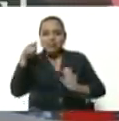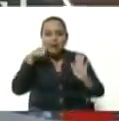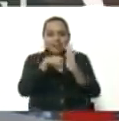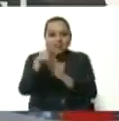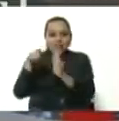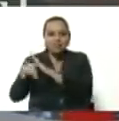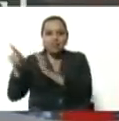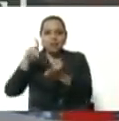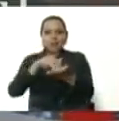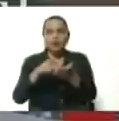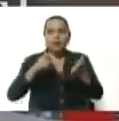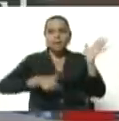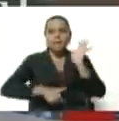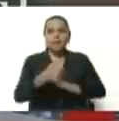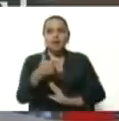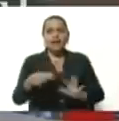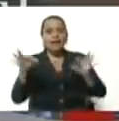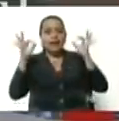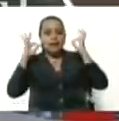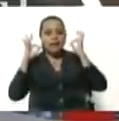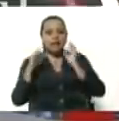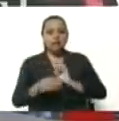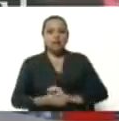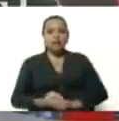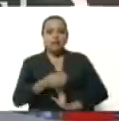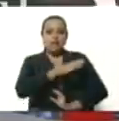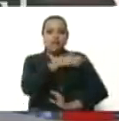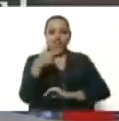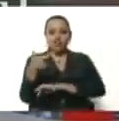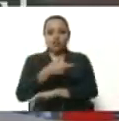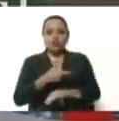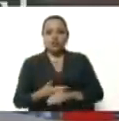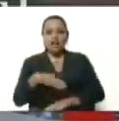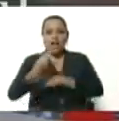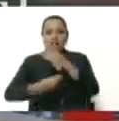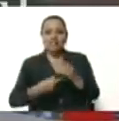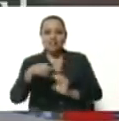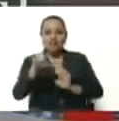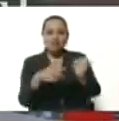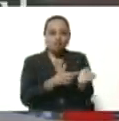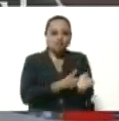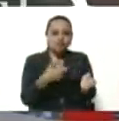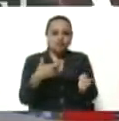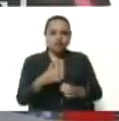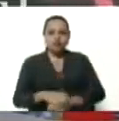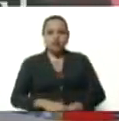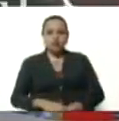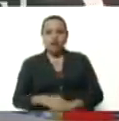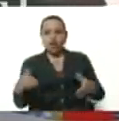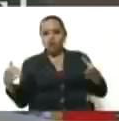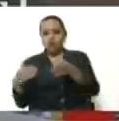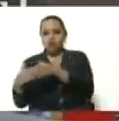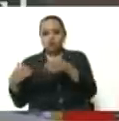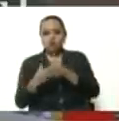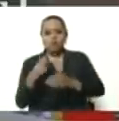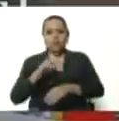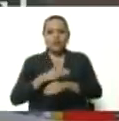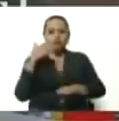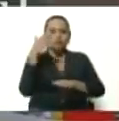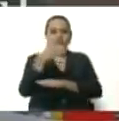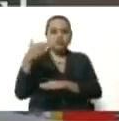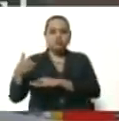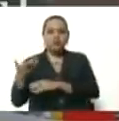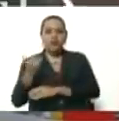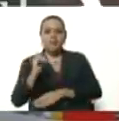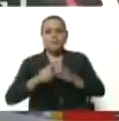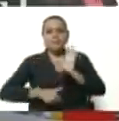las parroquias donde hay más casos, a hacer miles de pruebas. Las brigadas médicas a visitar donde están los